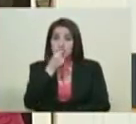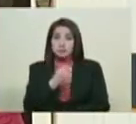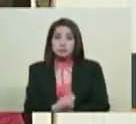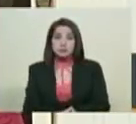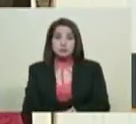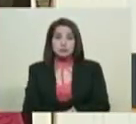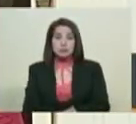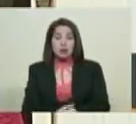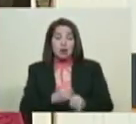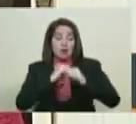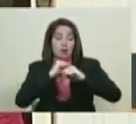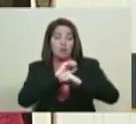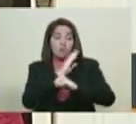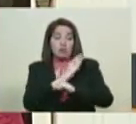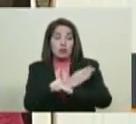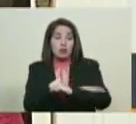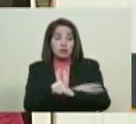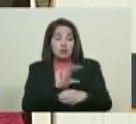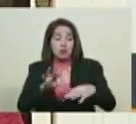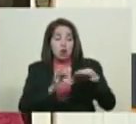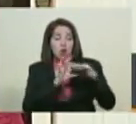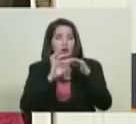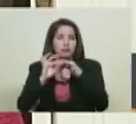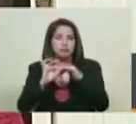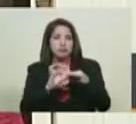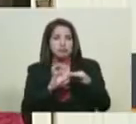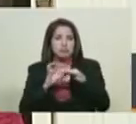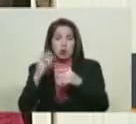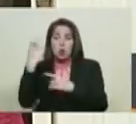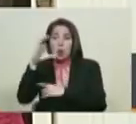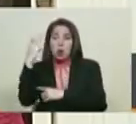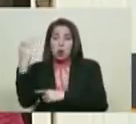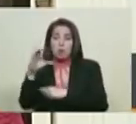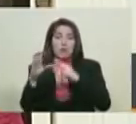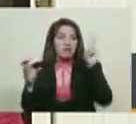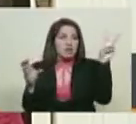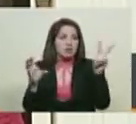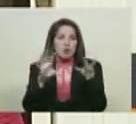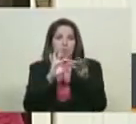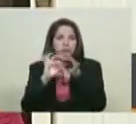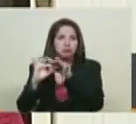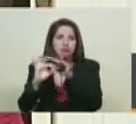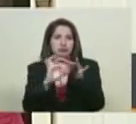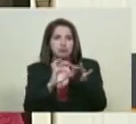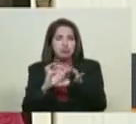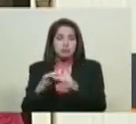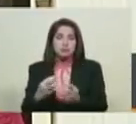Y fortaleciendo los lazos de Colombia y de Venezuela.